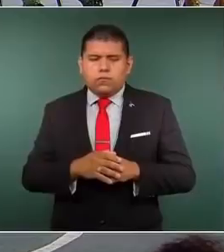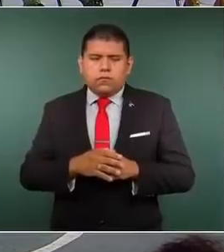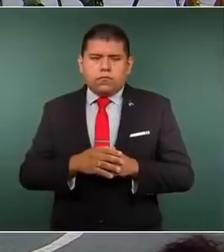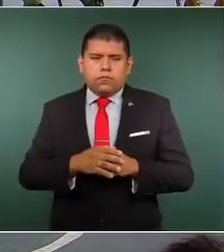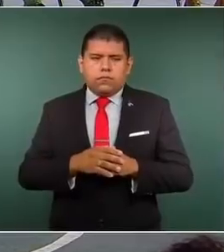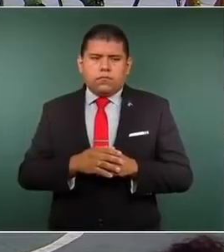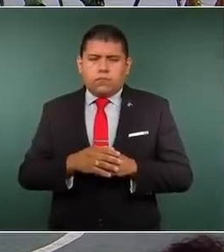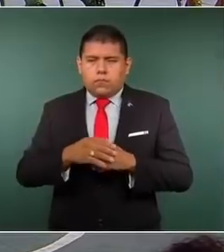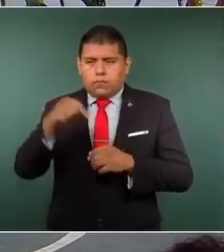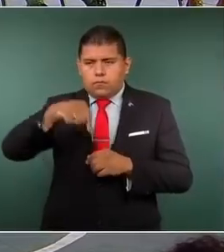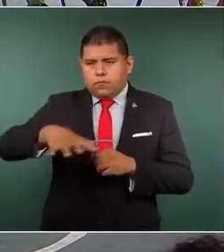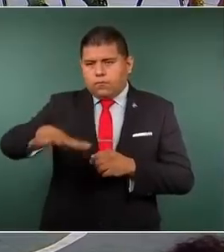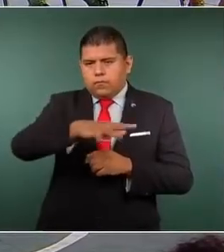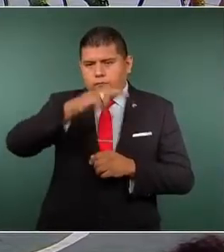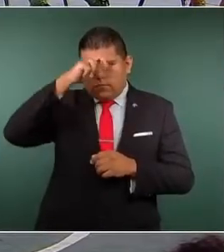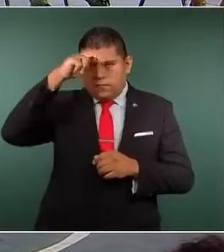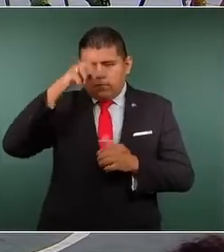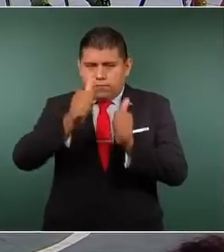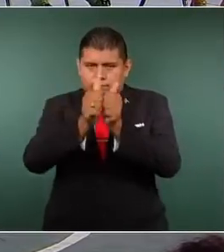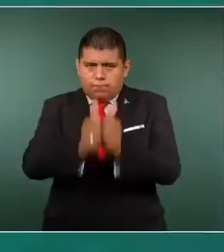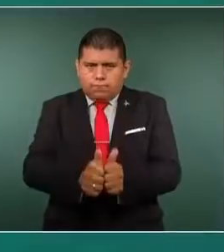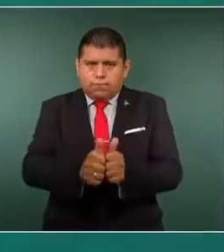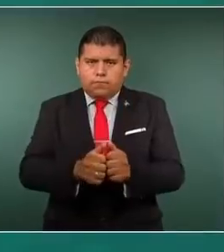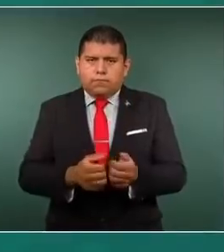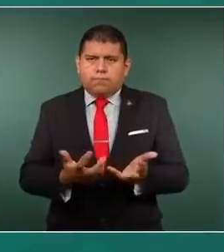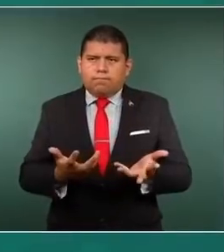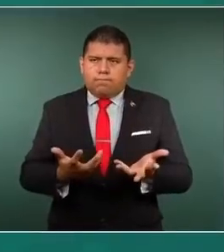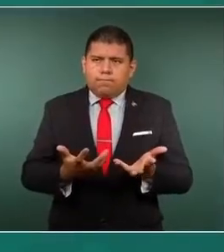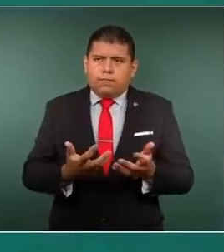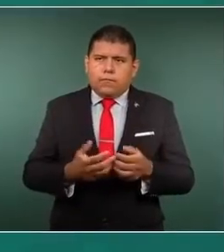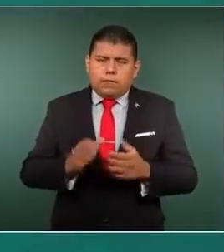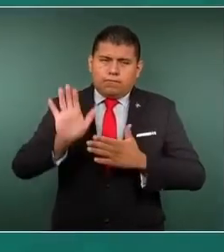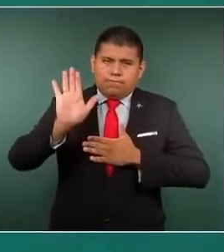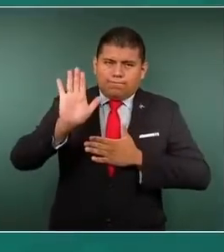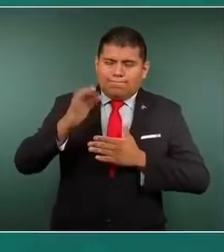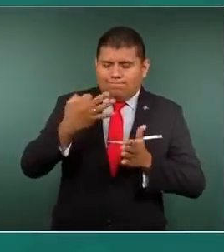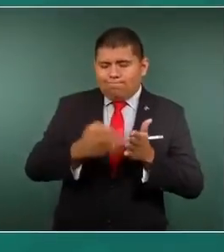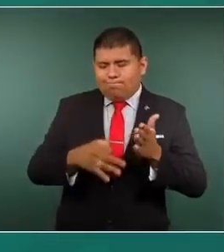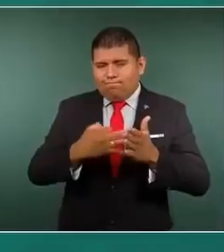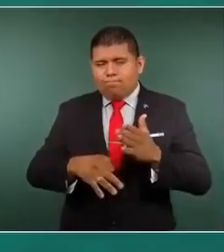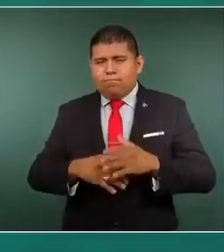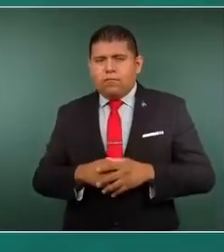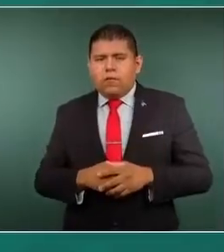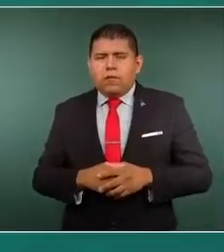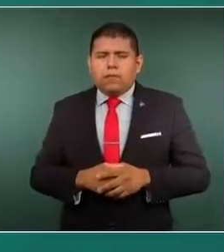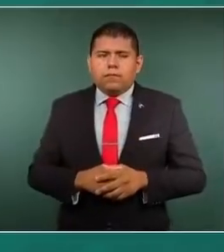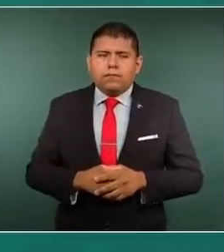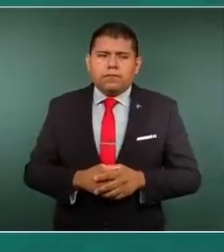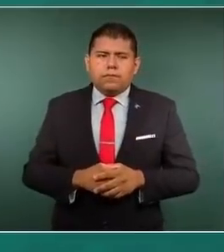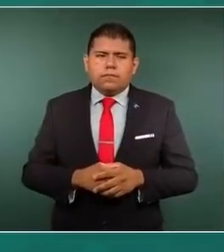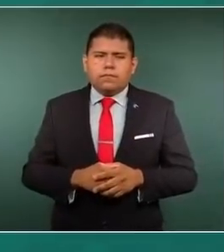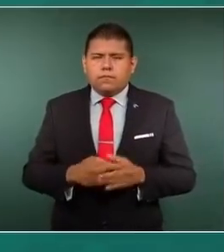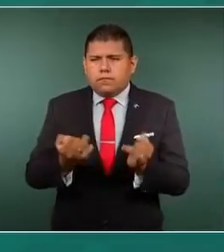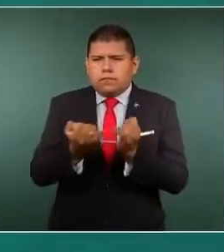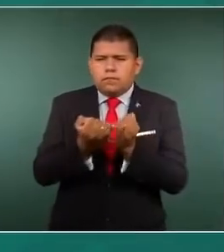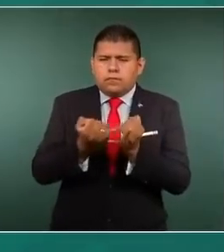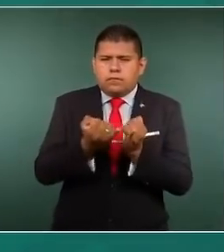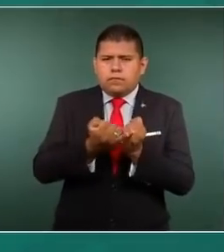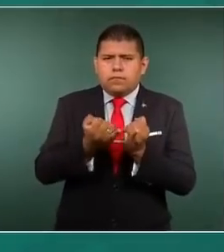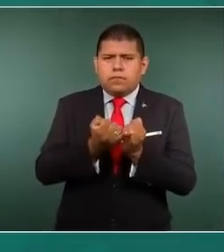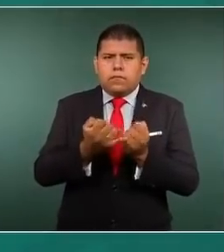se venga a nayarit es un compromiso también pendiente lo que planteas de qué